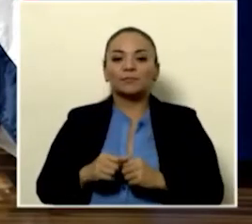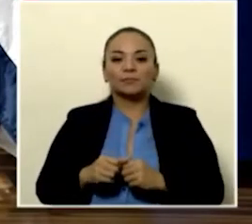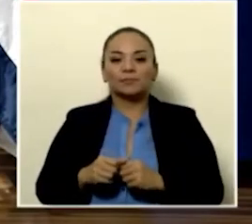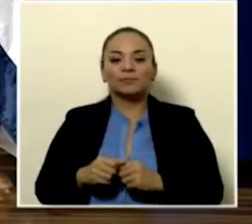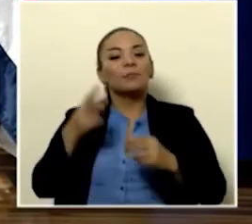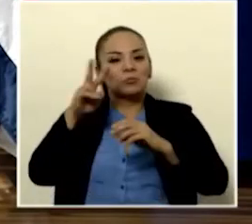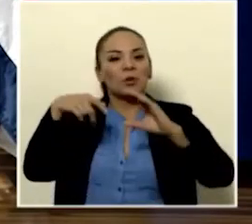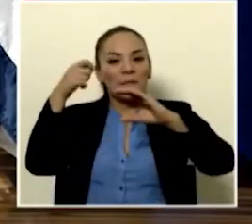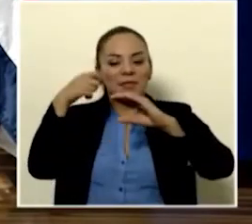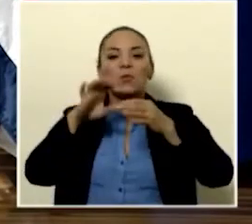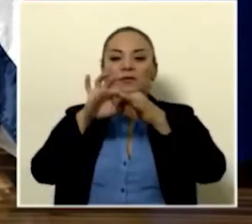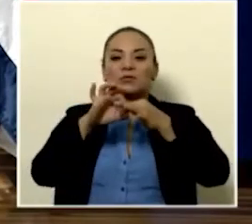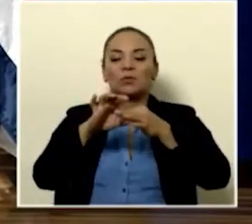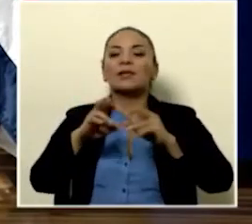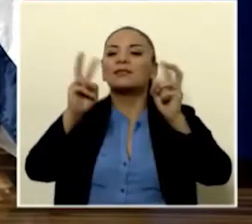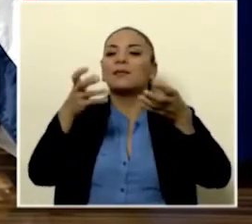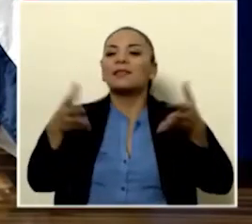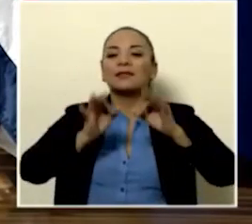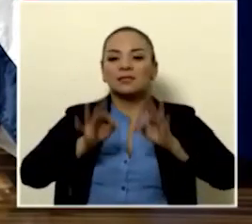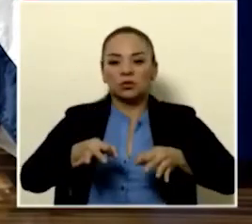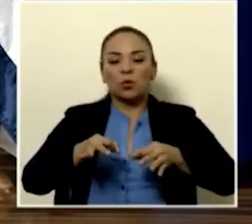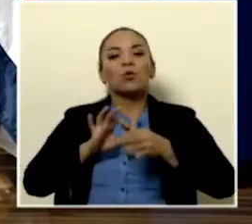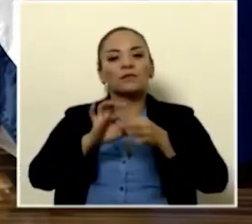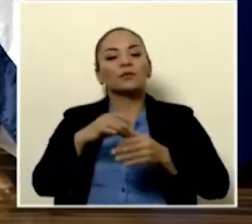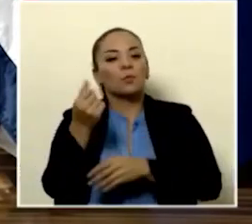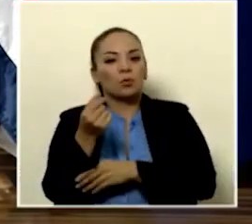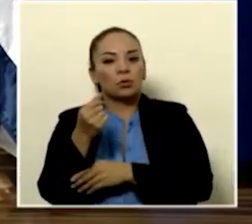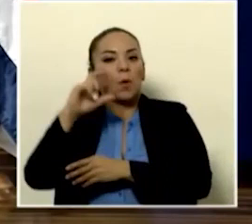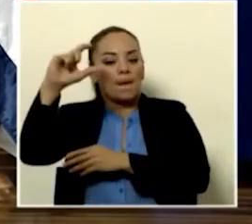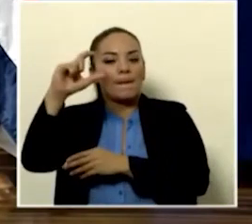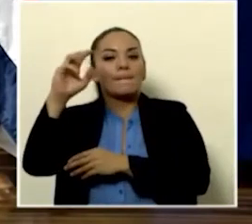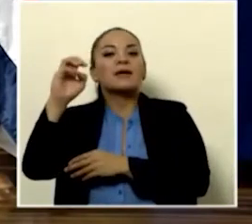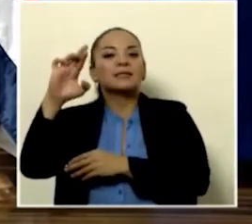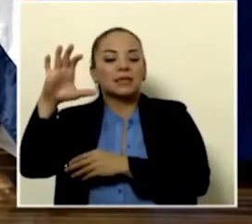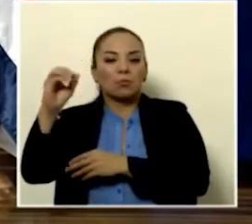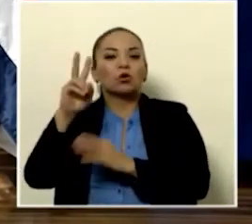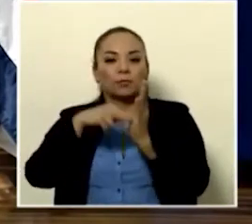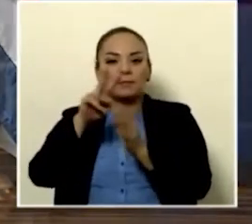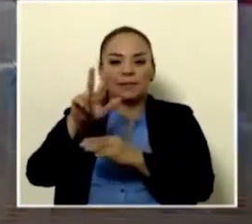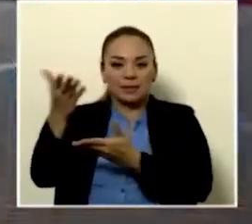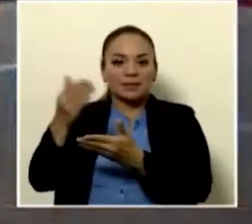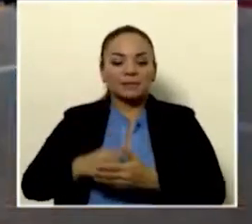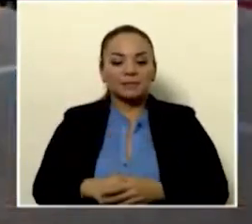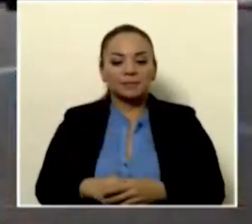a ver el siguiente video relacionado a la decisión con respecto al monto del marchamo 2023.